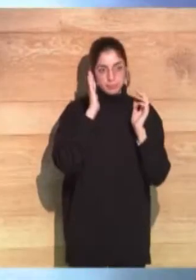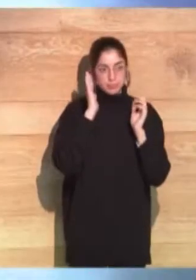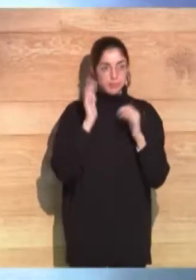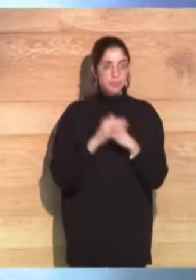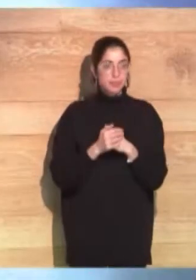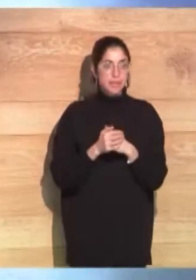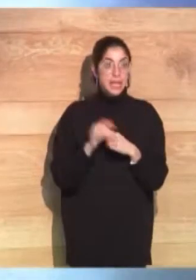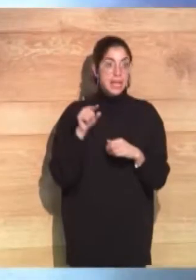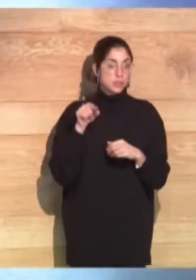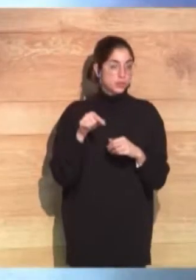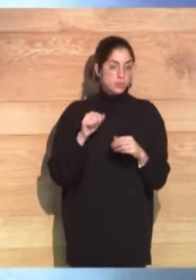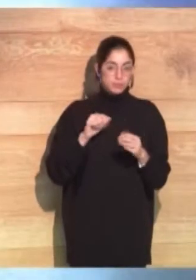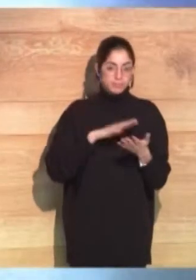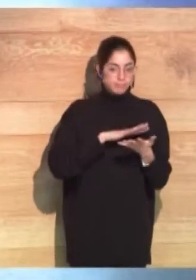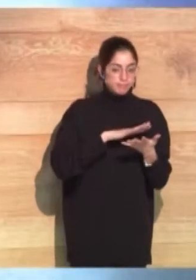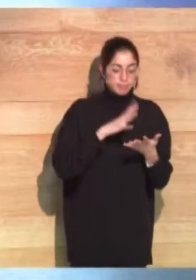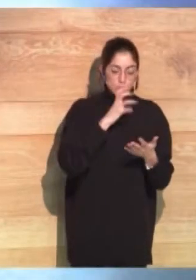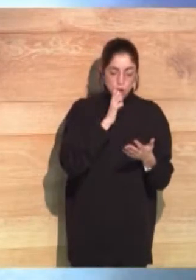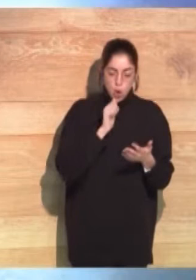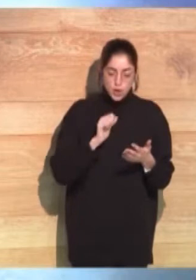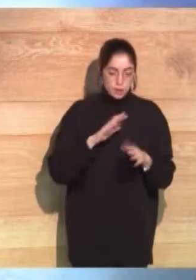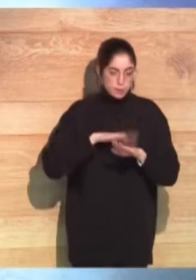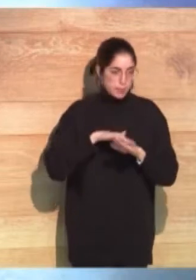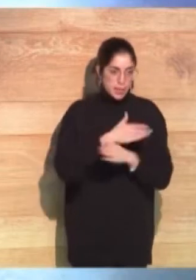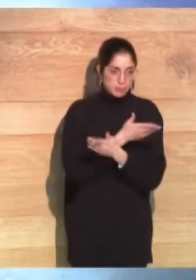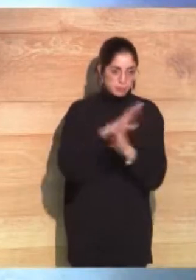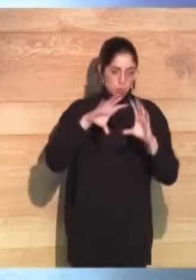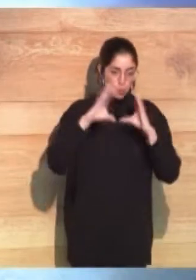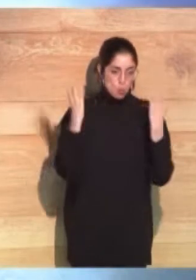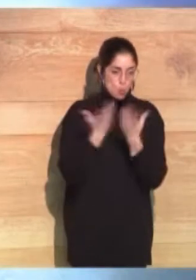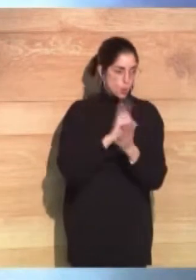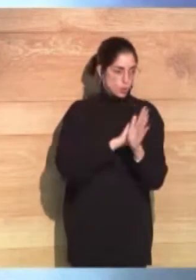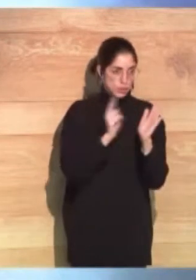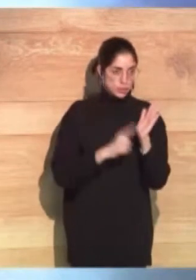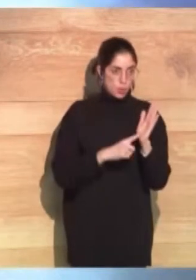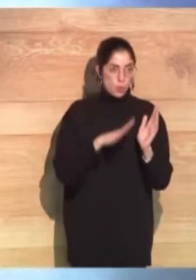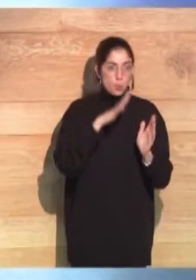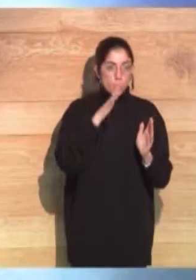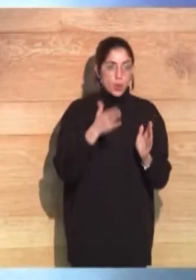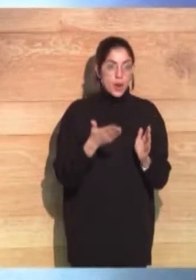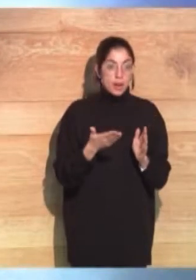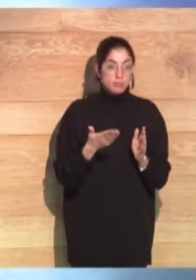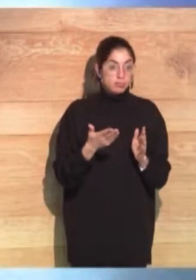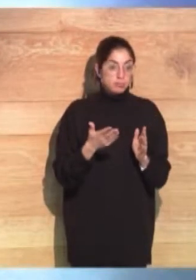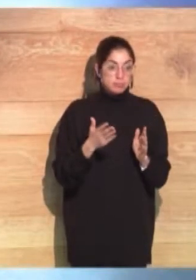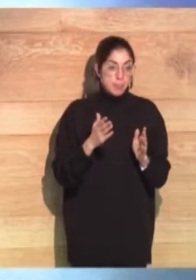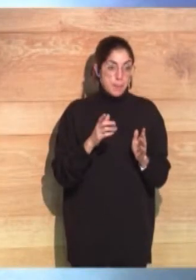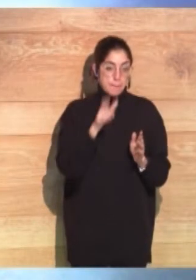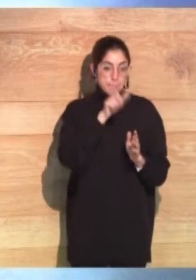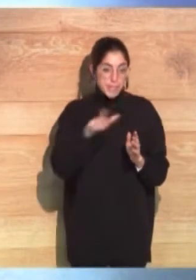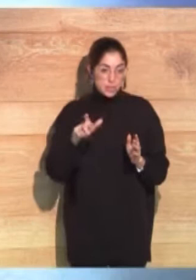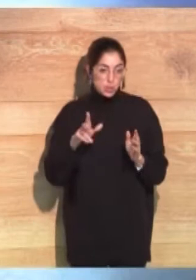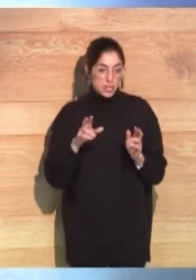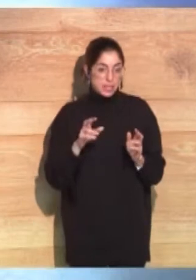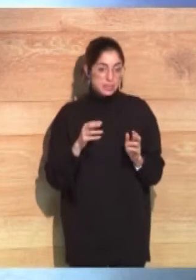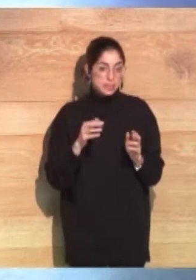ha sido devastador para todo el mundo, porque nadie esperaba algo